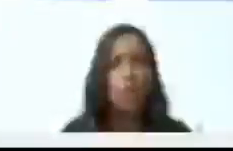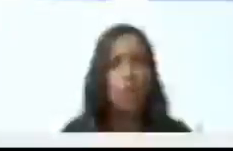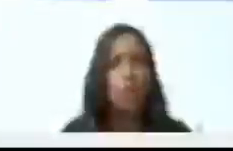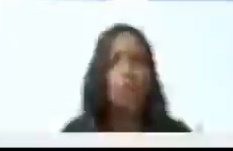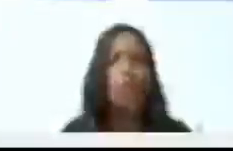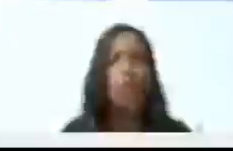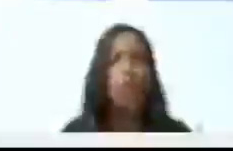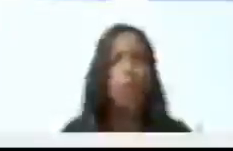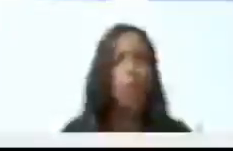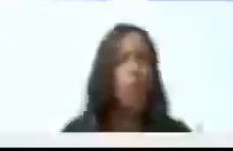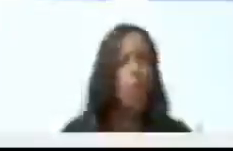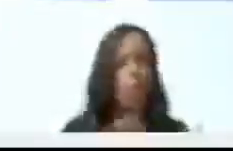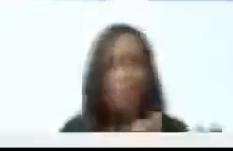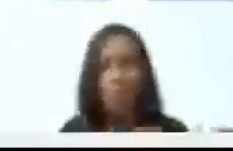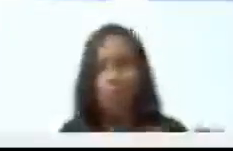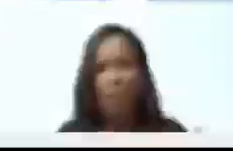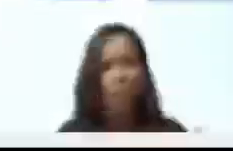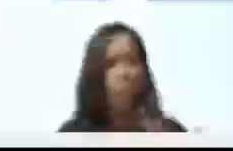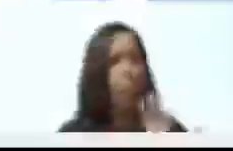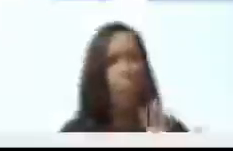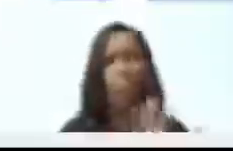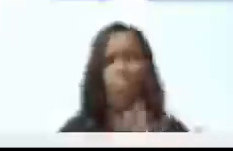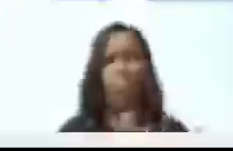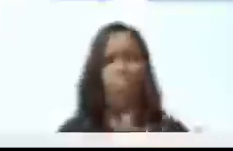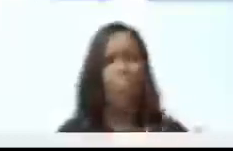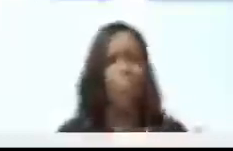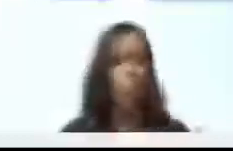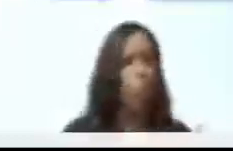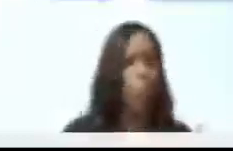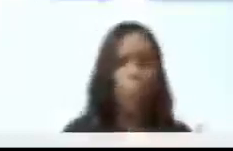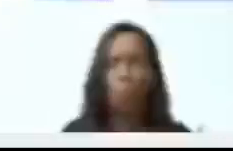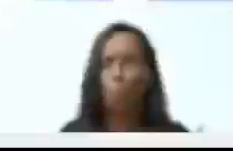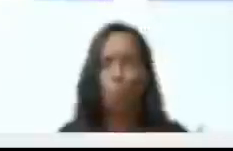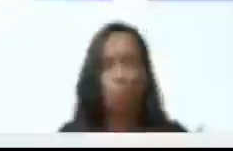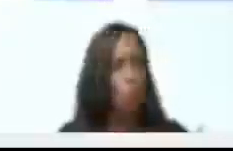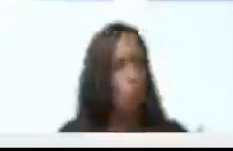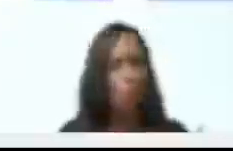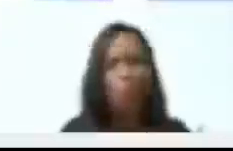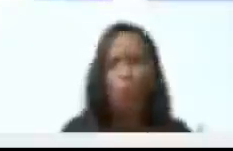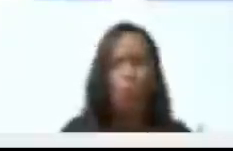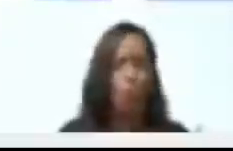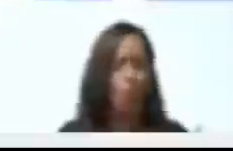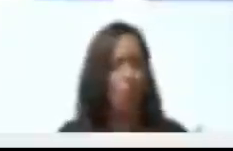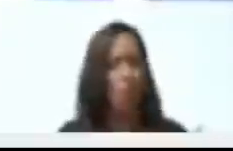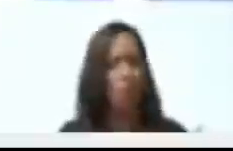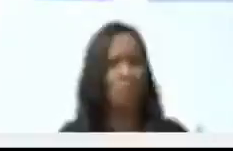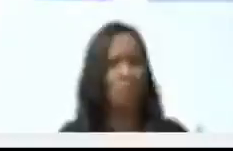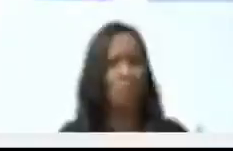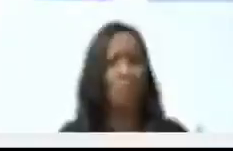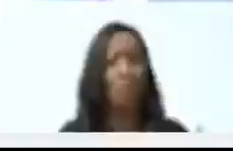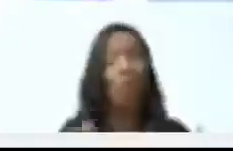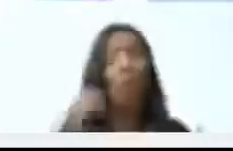de golpe. El artículo 5 plantea claramente un desembolso